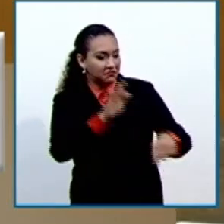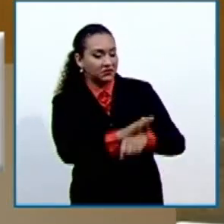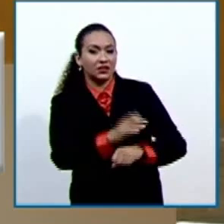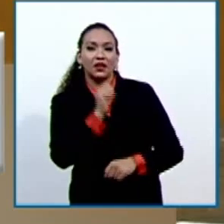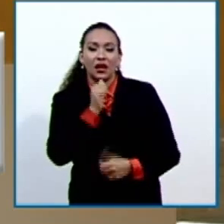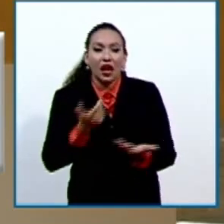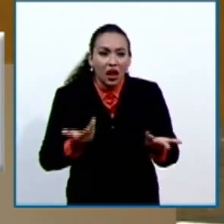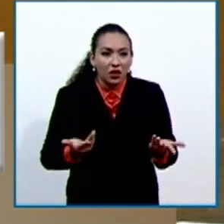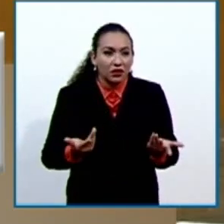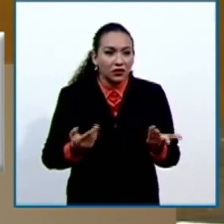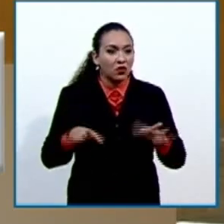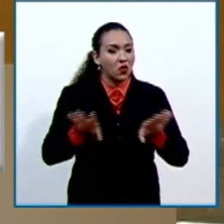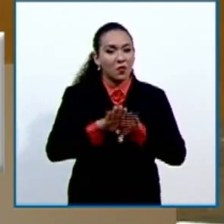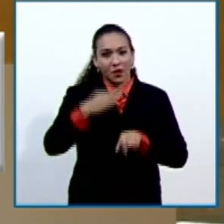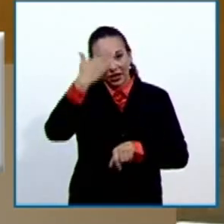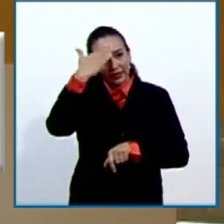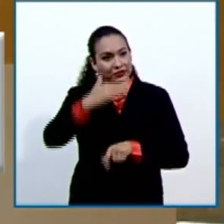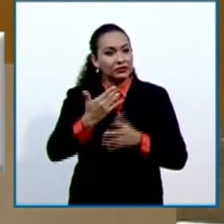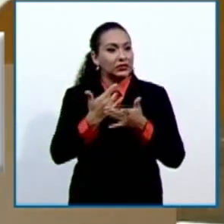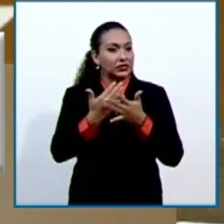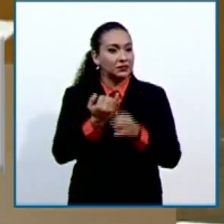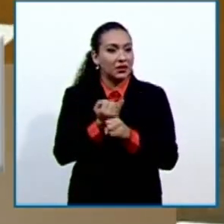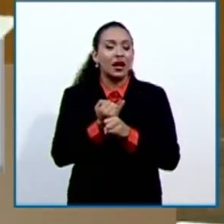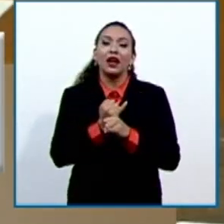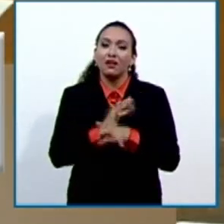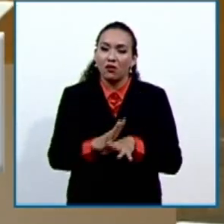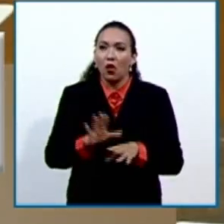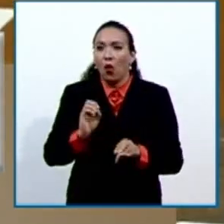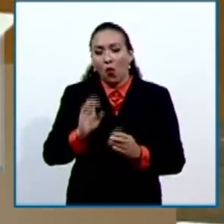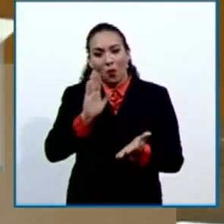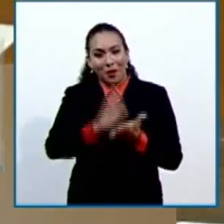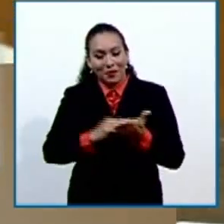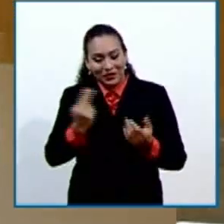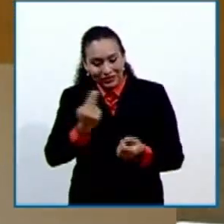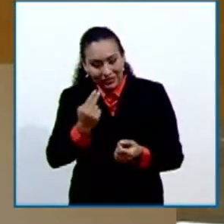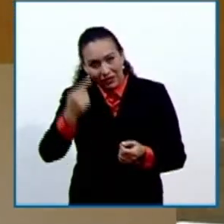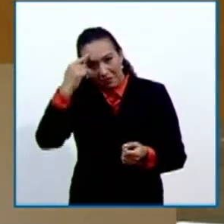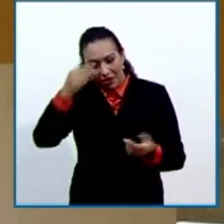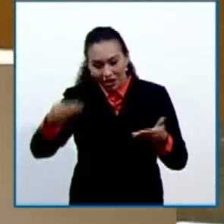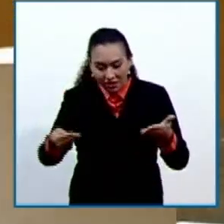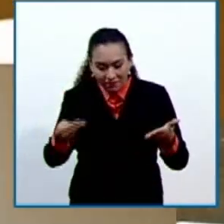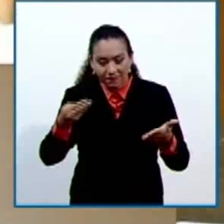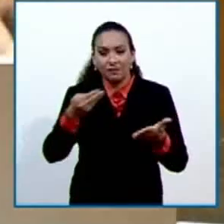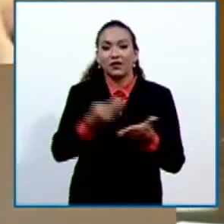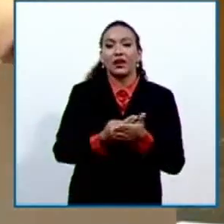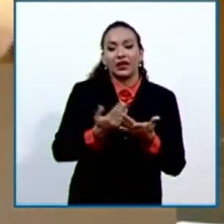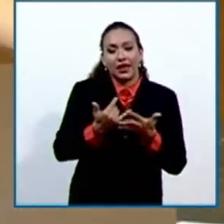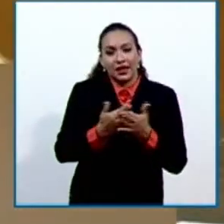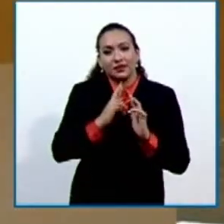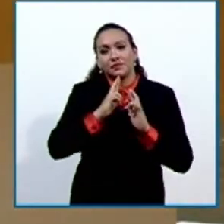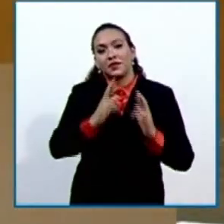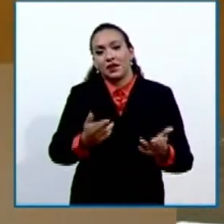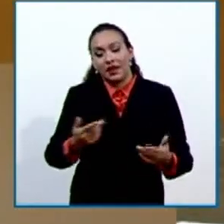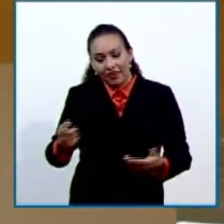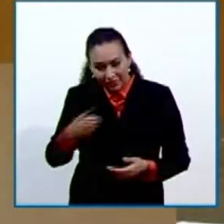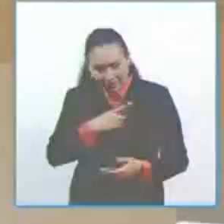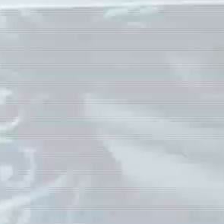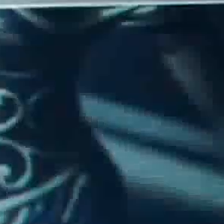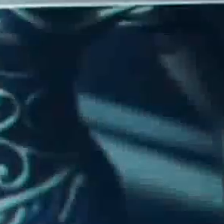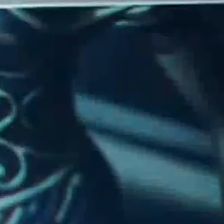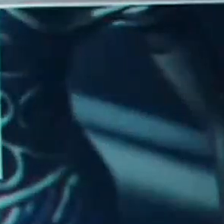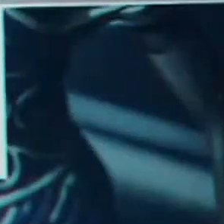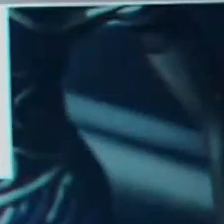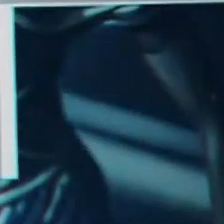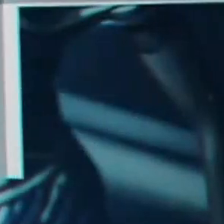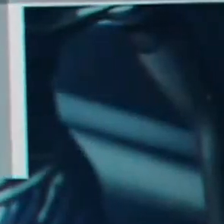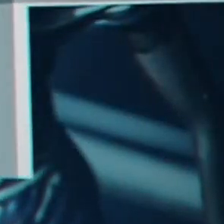posible constatar que esté a la espera de información o documentación necesaria para estar en aptitud de resolver la controversia.